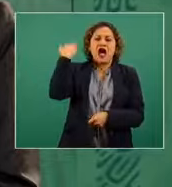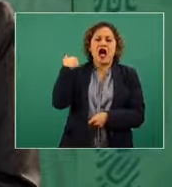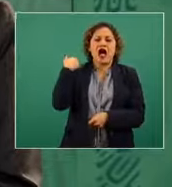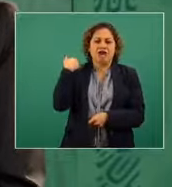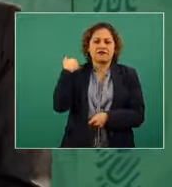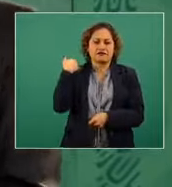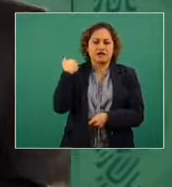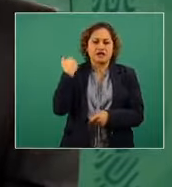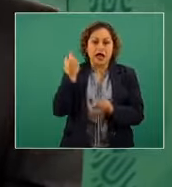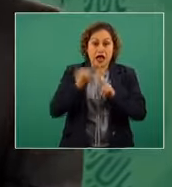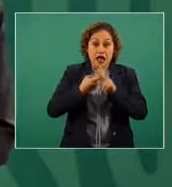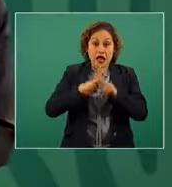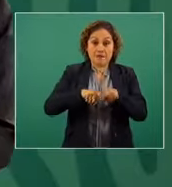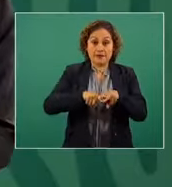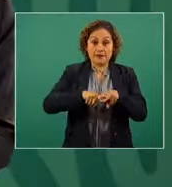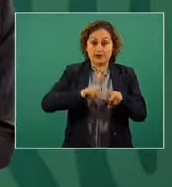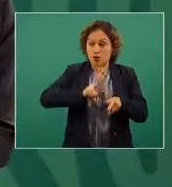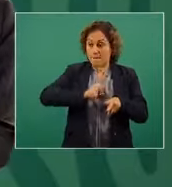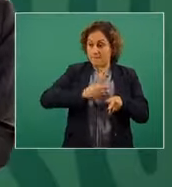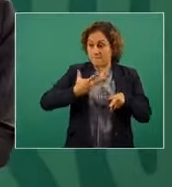el acompañamiento